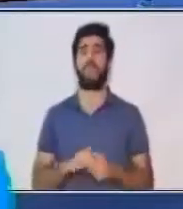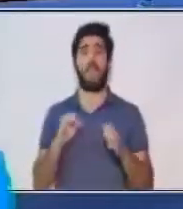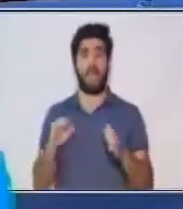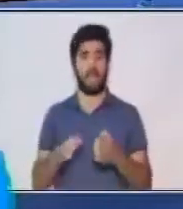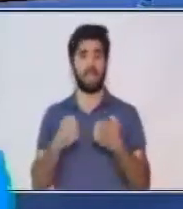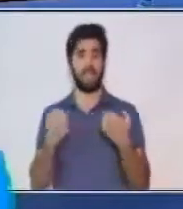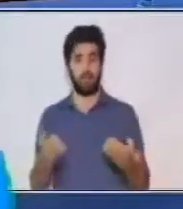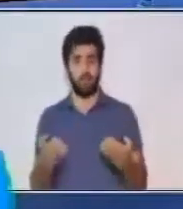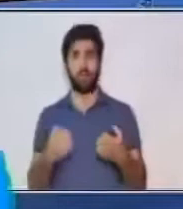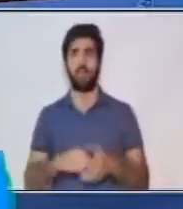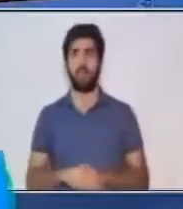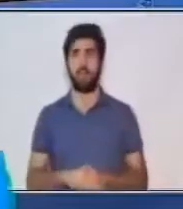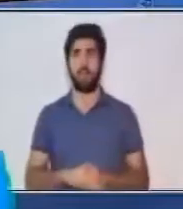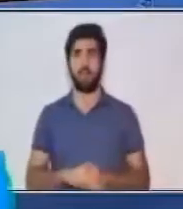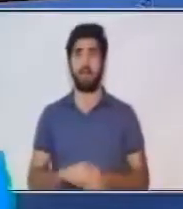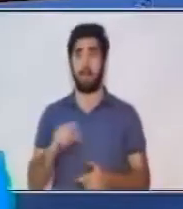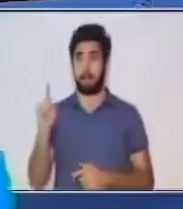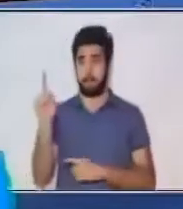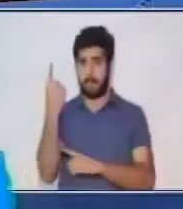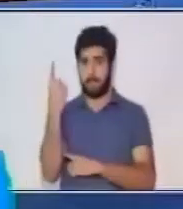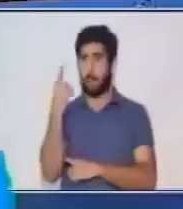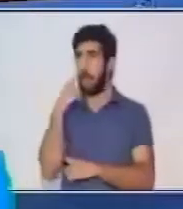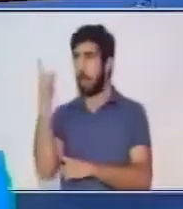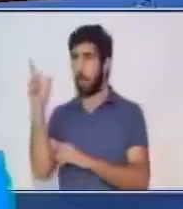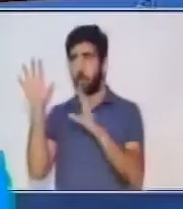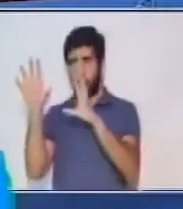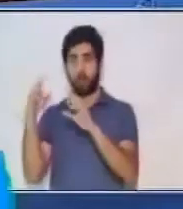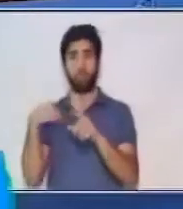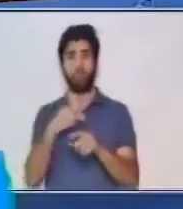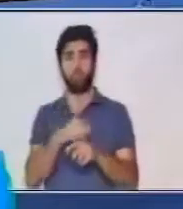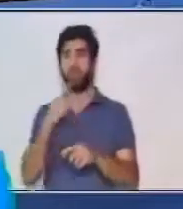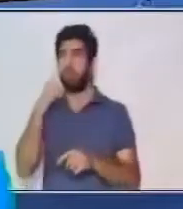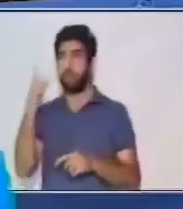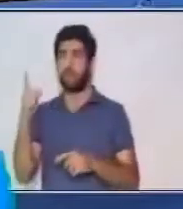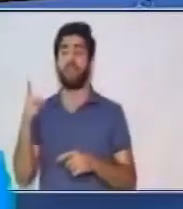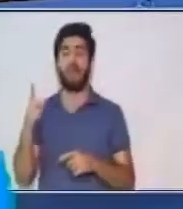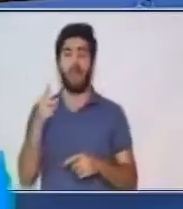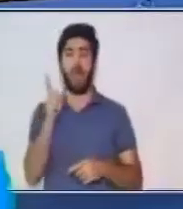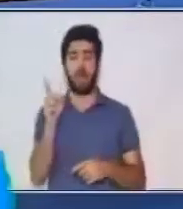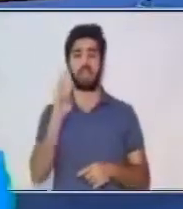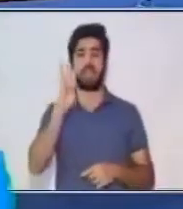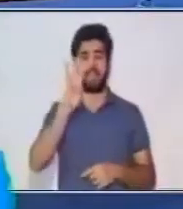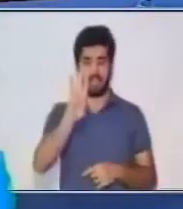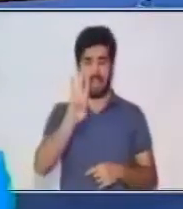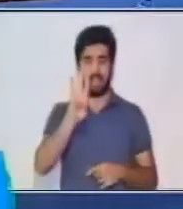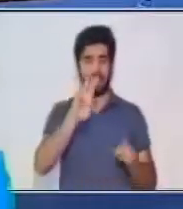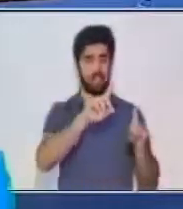Entonces, en el primer polinomio observamos que son tres términos,